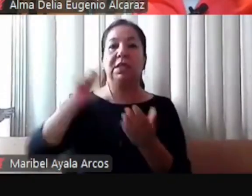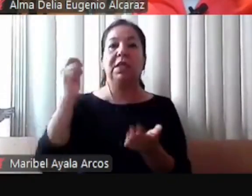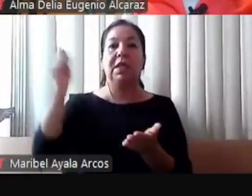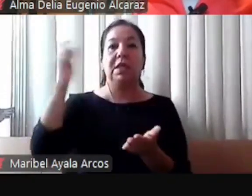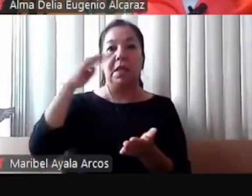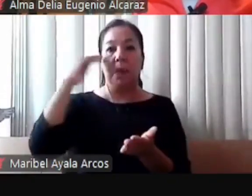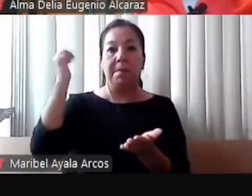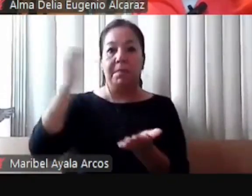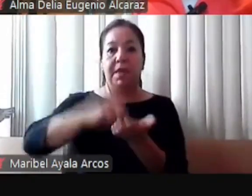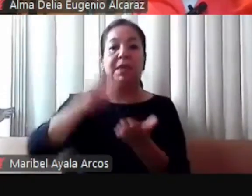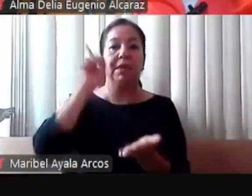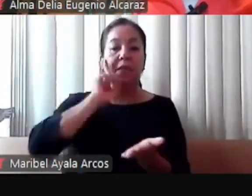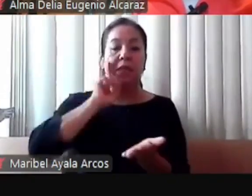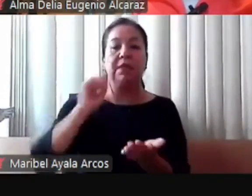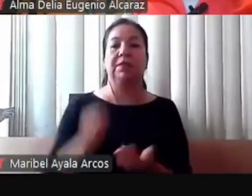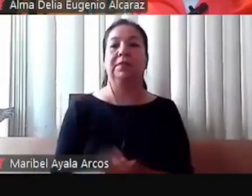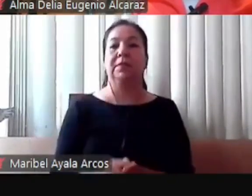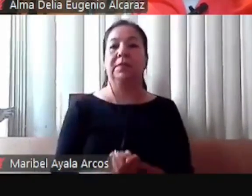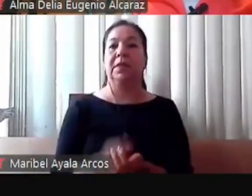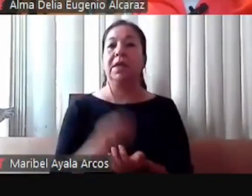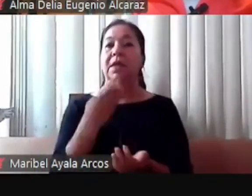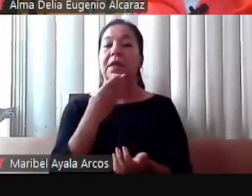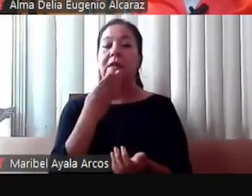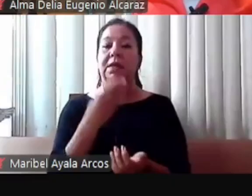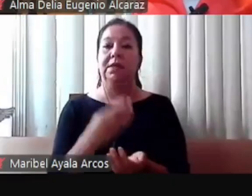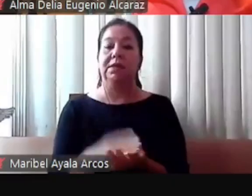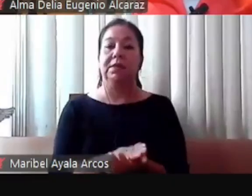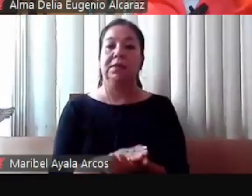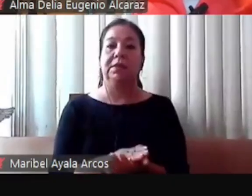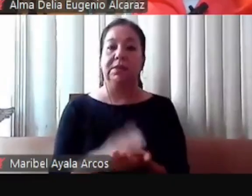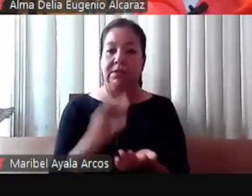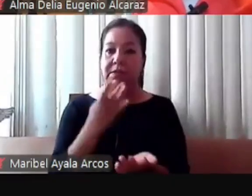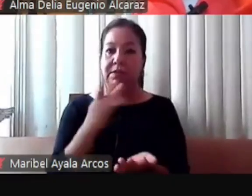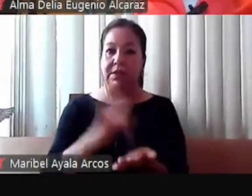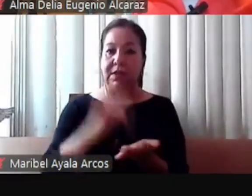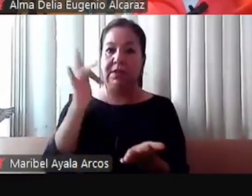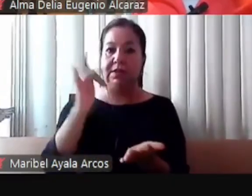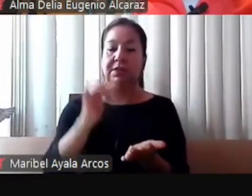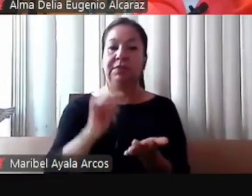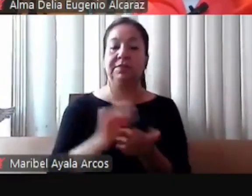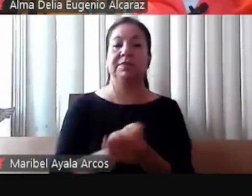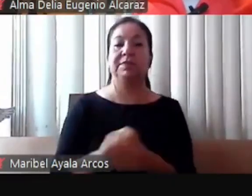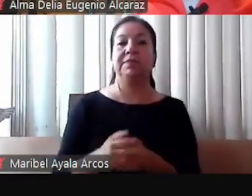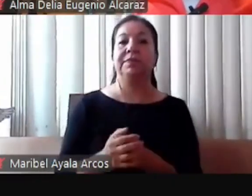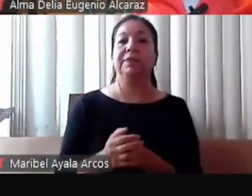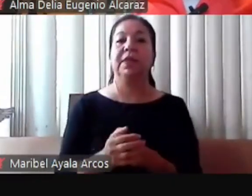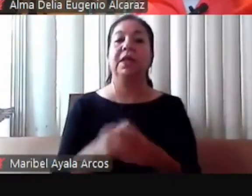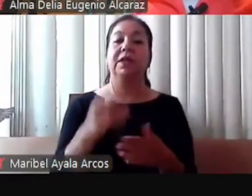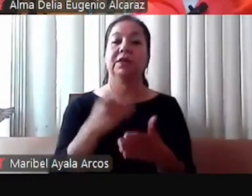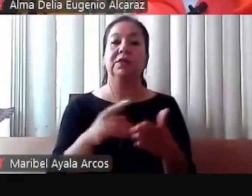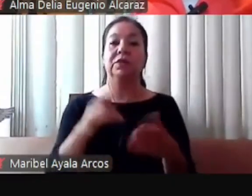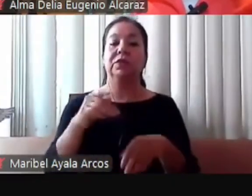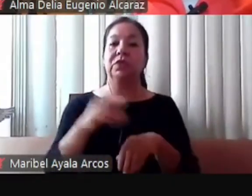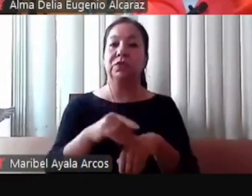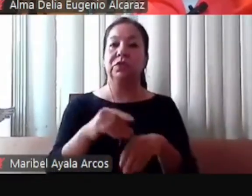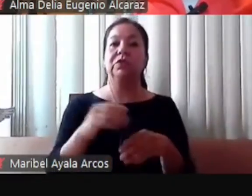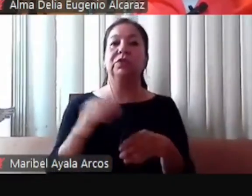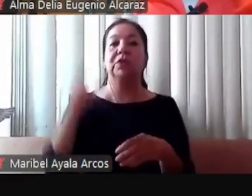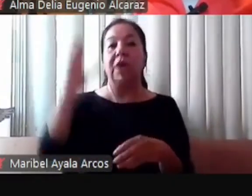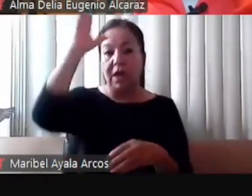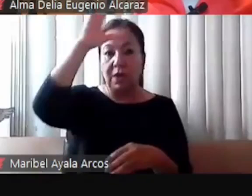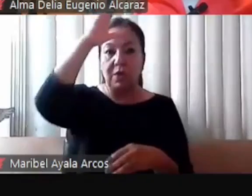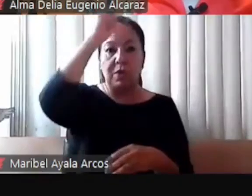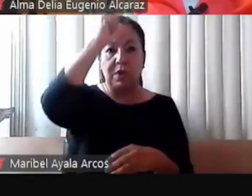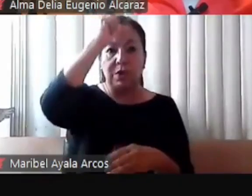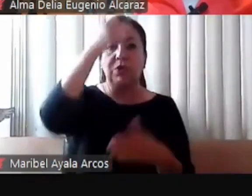Gracias, secretario. Magistradas, magistrado, en la presente sesión de resolución, las cuentas, los puntos de acuerdo de